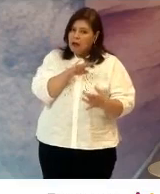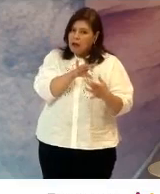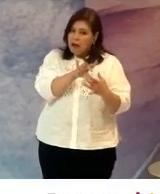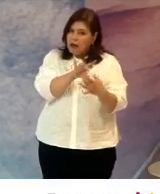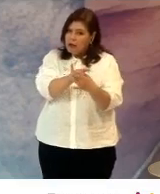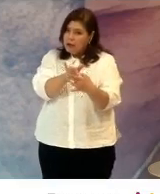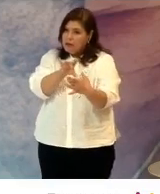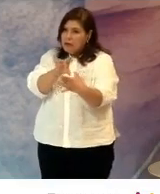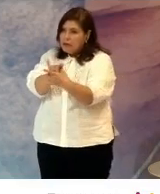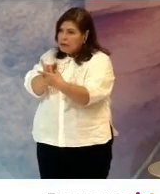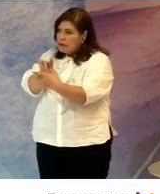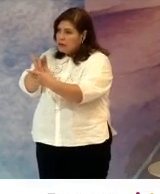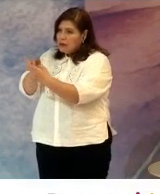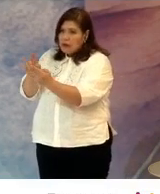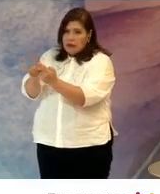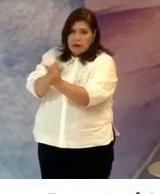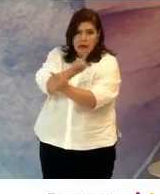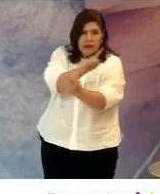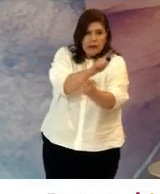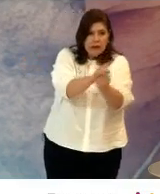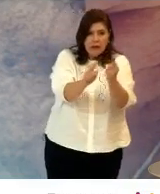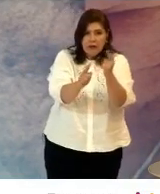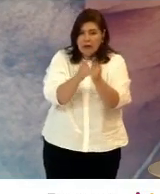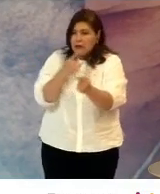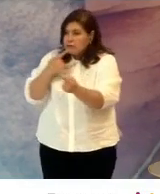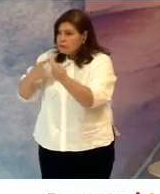muy intensamente en estas mesas.